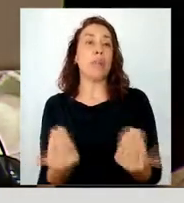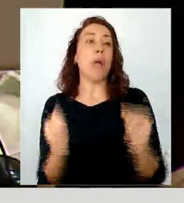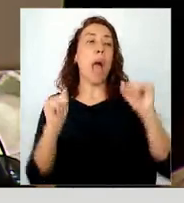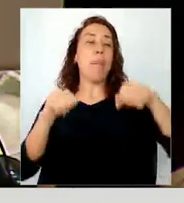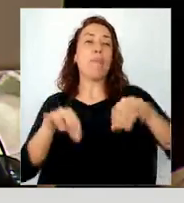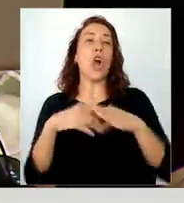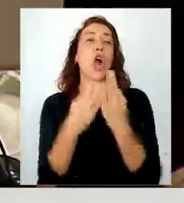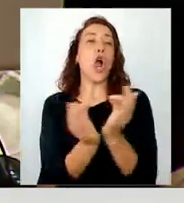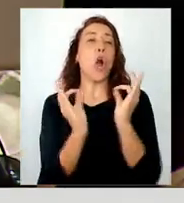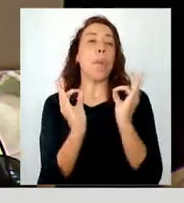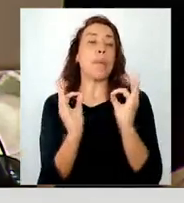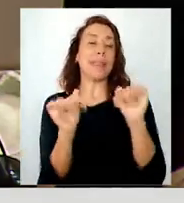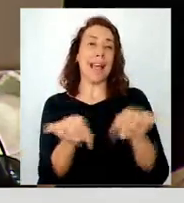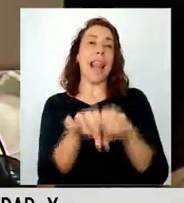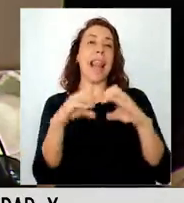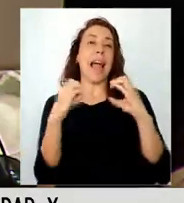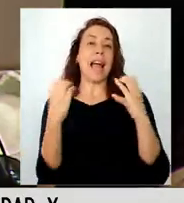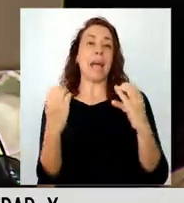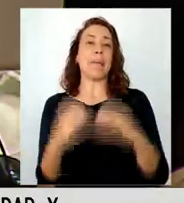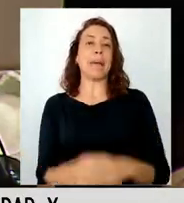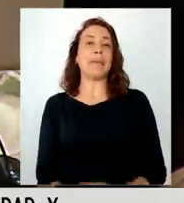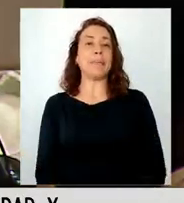he dicho presidente